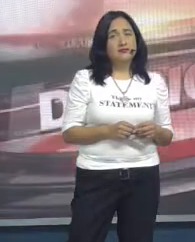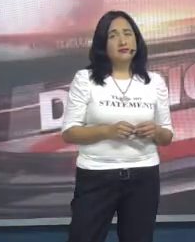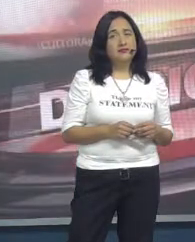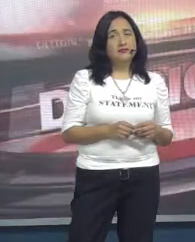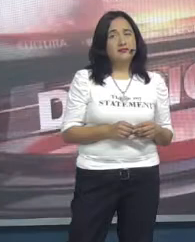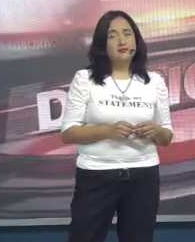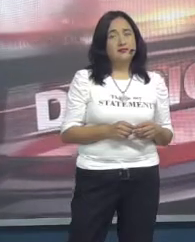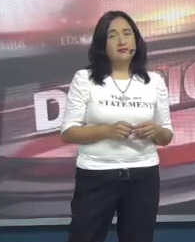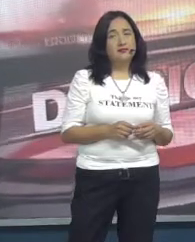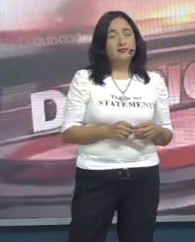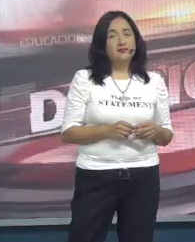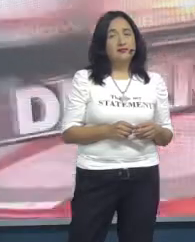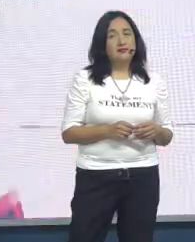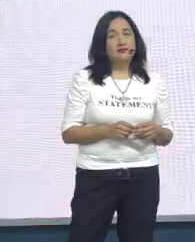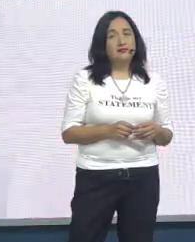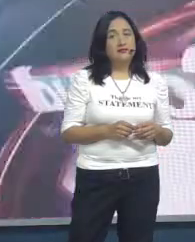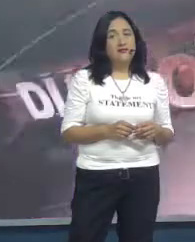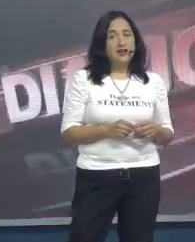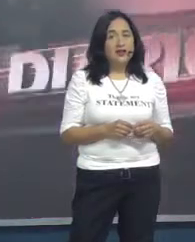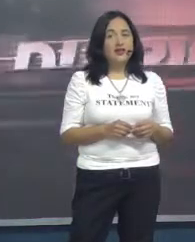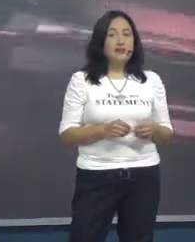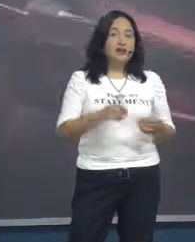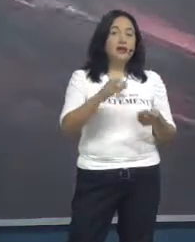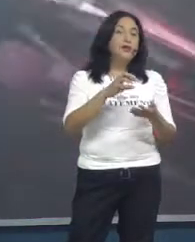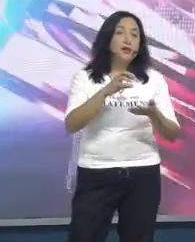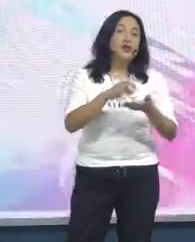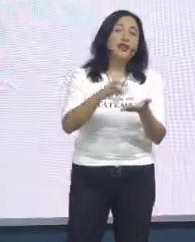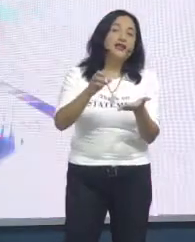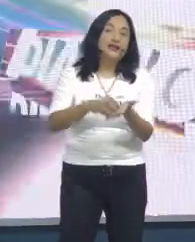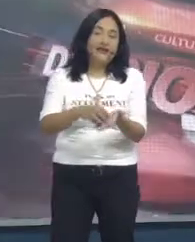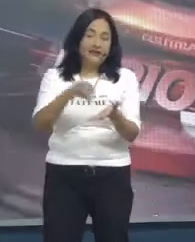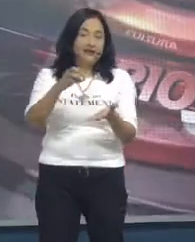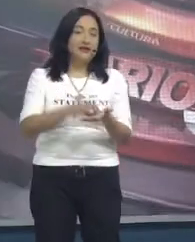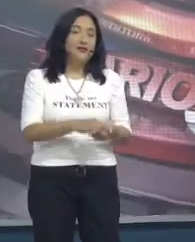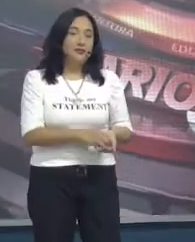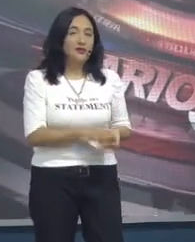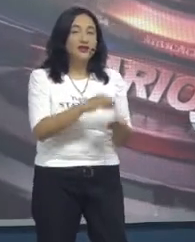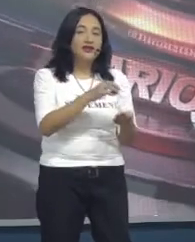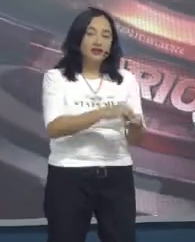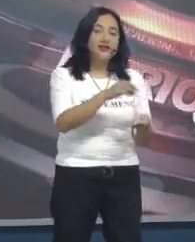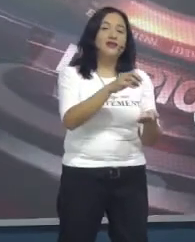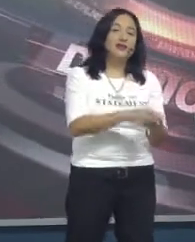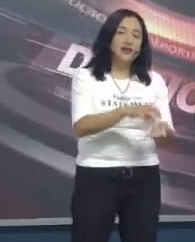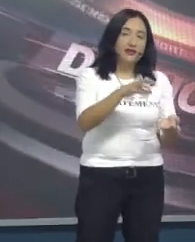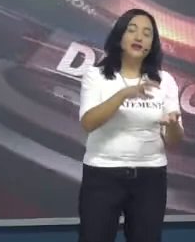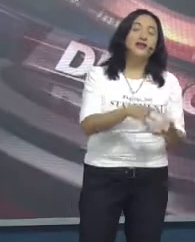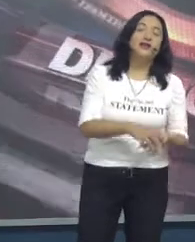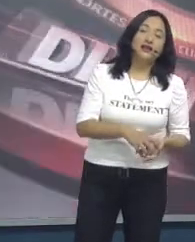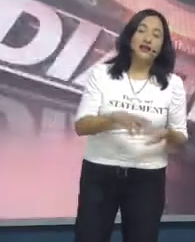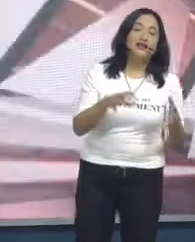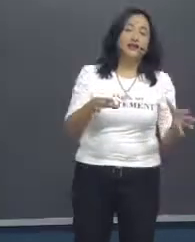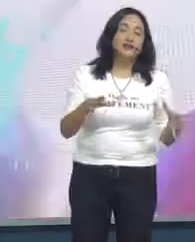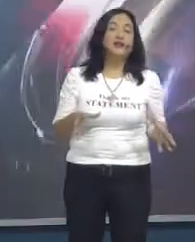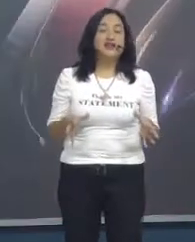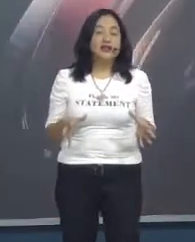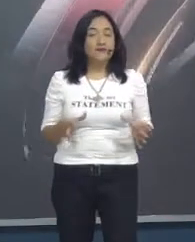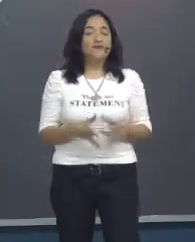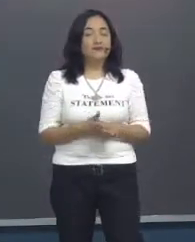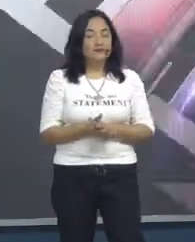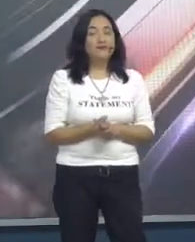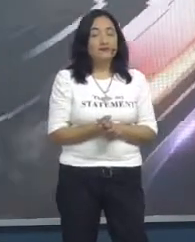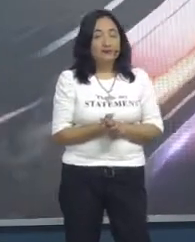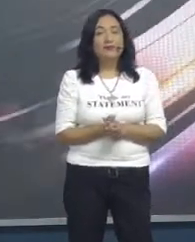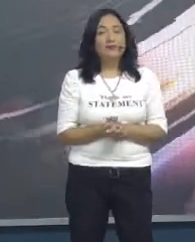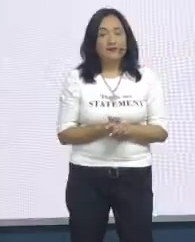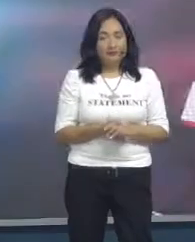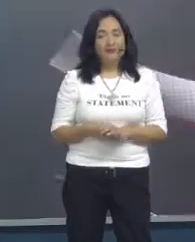que van a sortearse. Claro, será por localidad, digamos, por localidad, claro. Donde está el barrio, es la gente que vive allí.